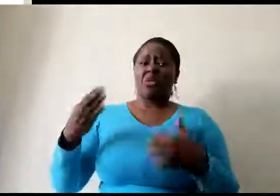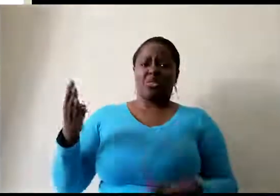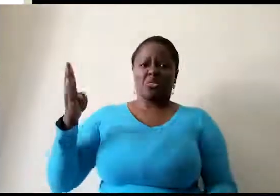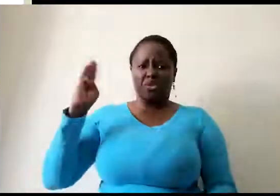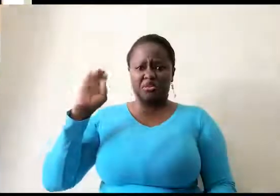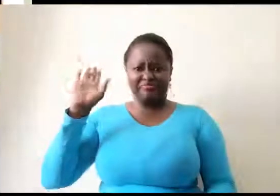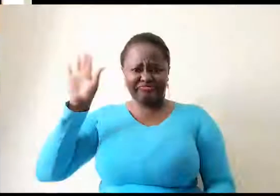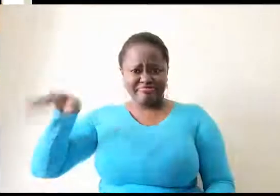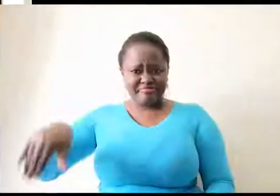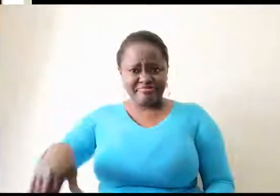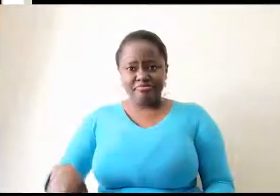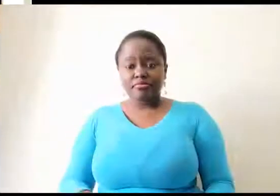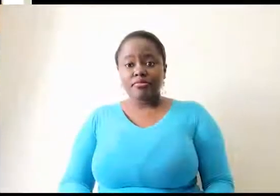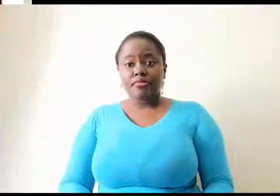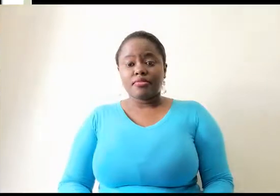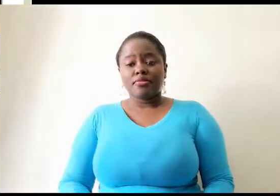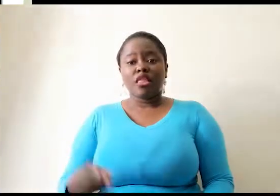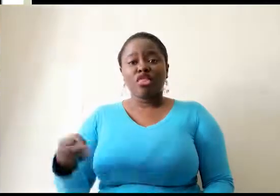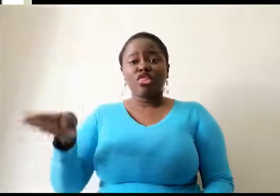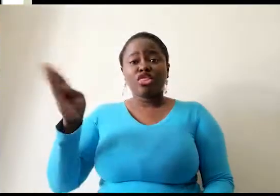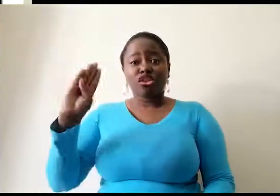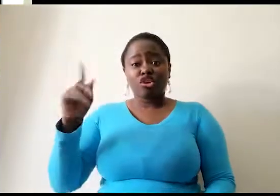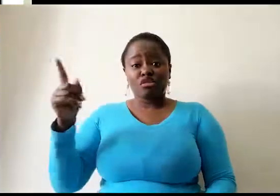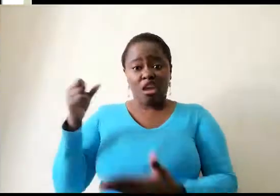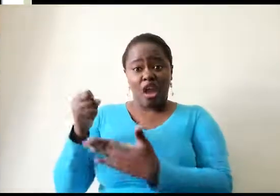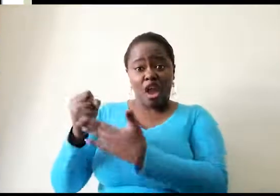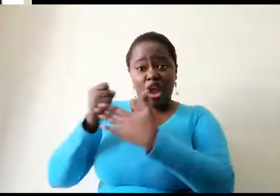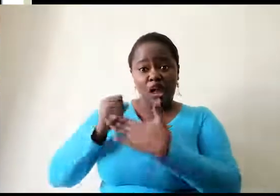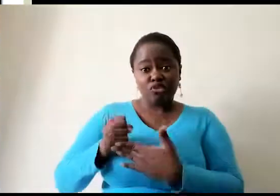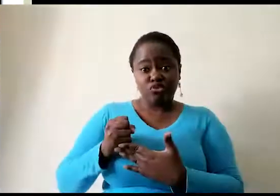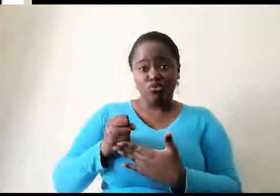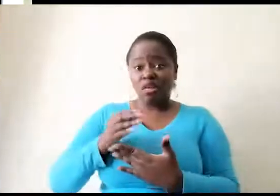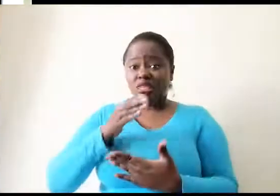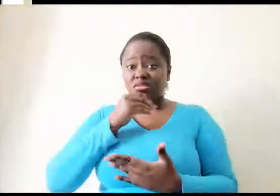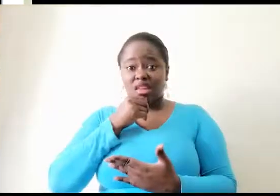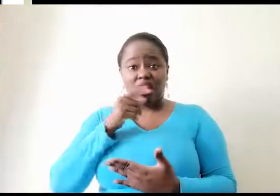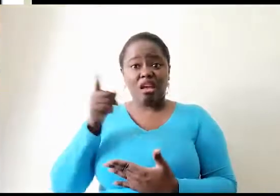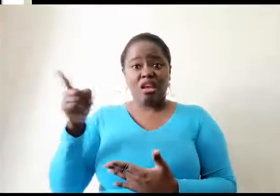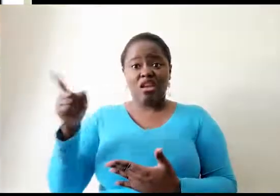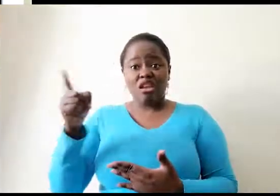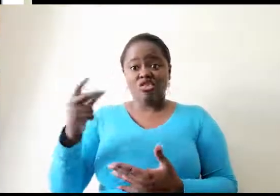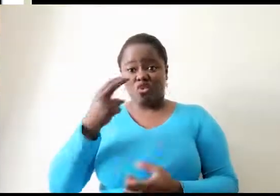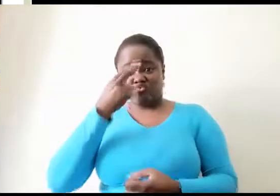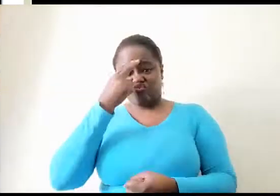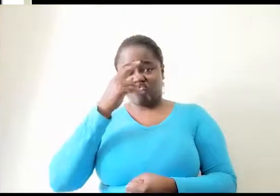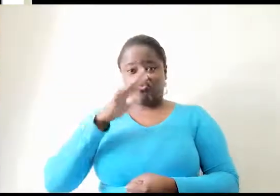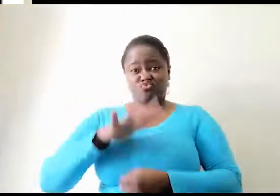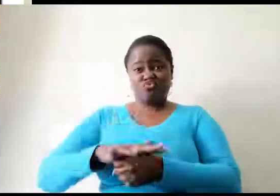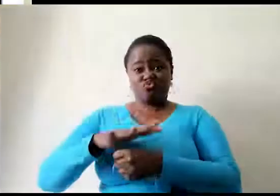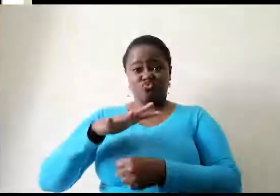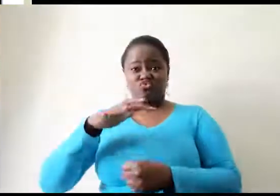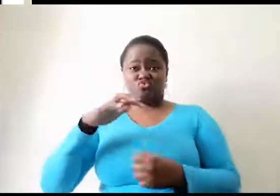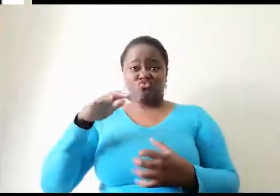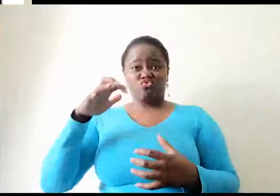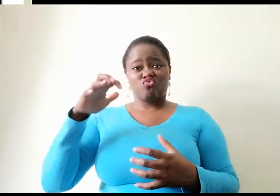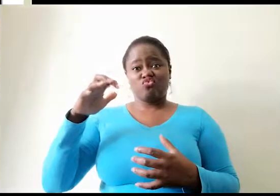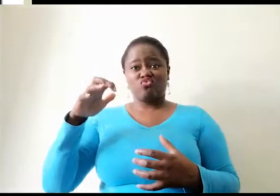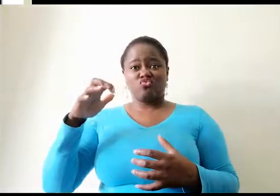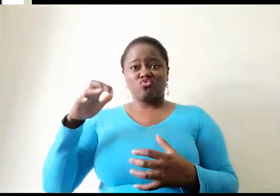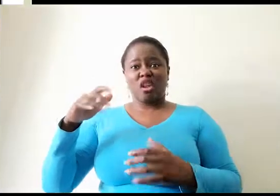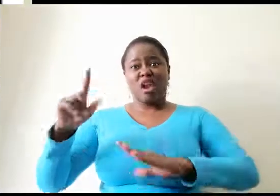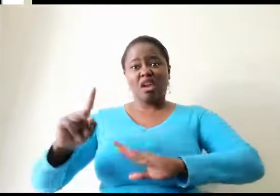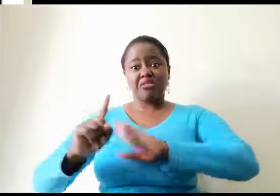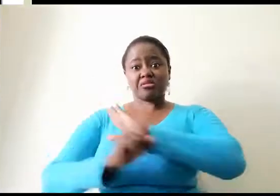pues esto en nada intervienen en los asuntos humanos y no se mueven por la ira, ni la